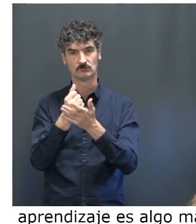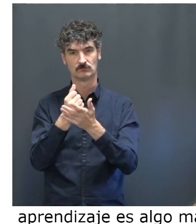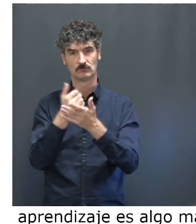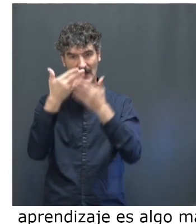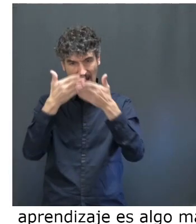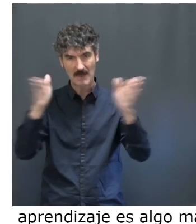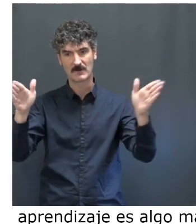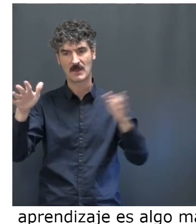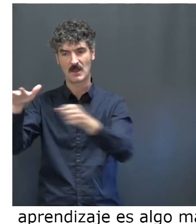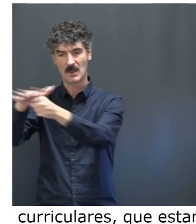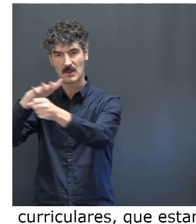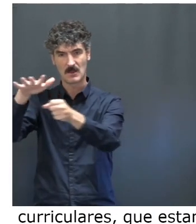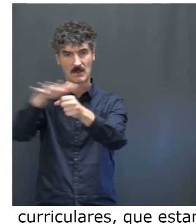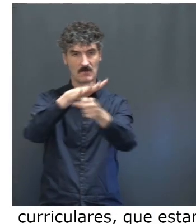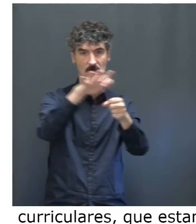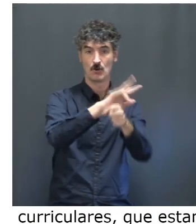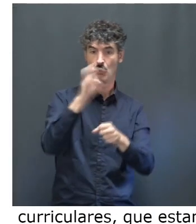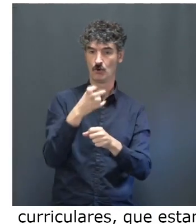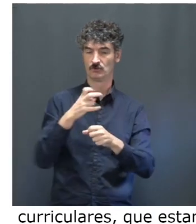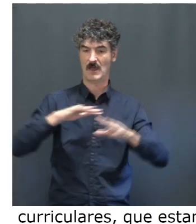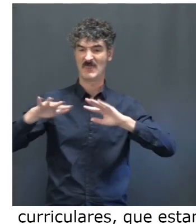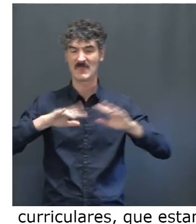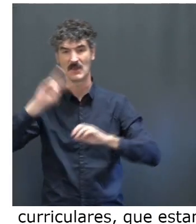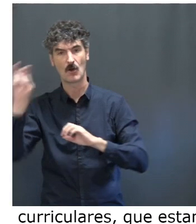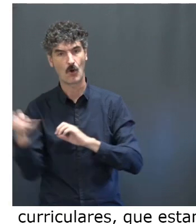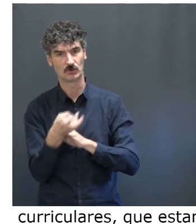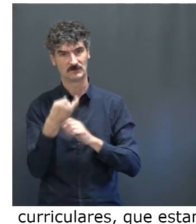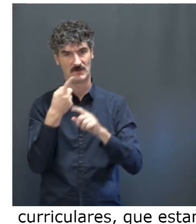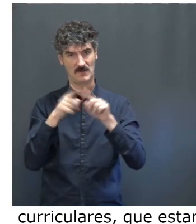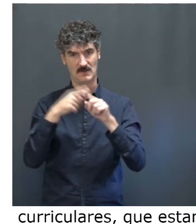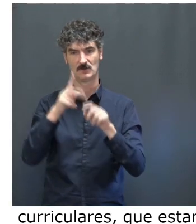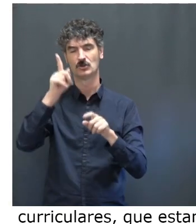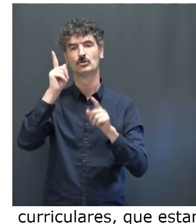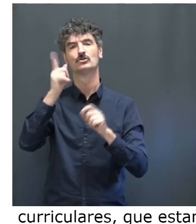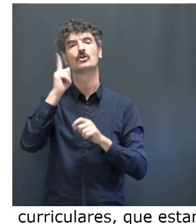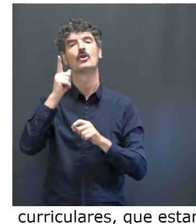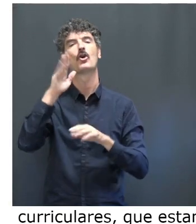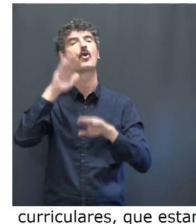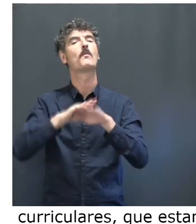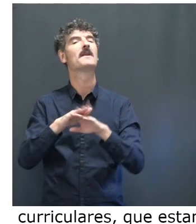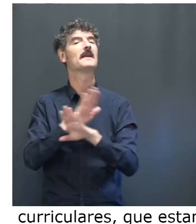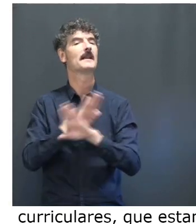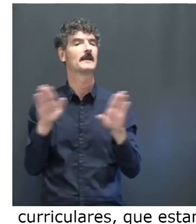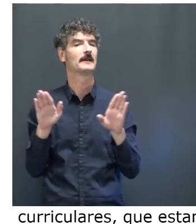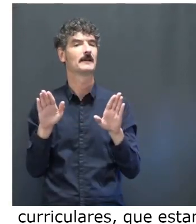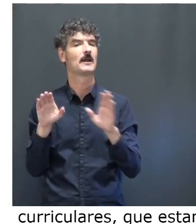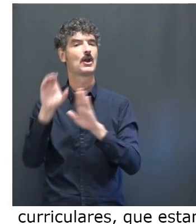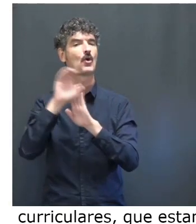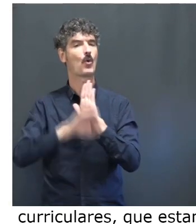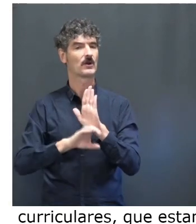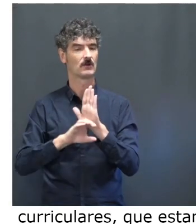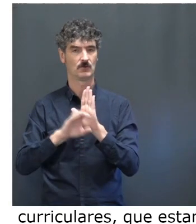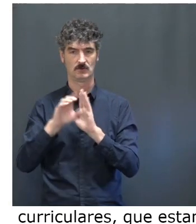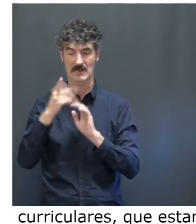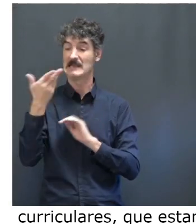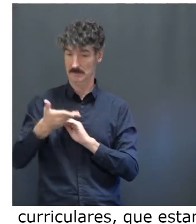otras dinámicas, ¿no? que también son más allá de cumplir con ese currículo, bueno, que